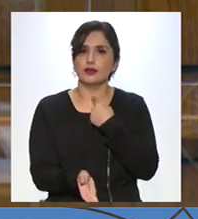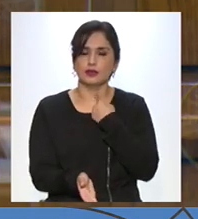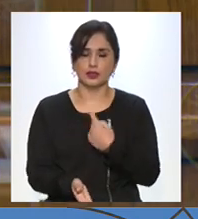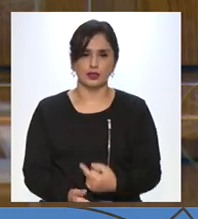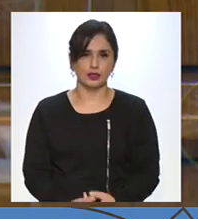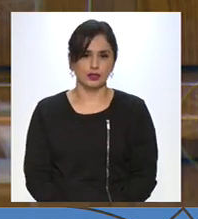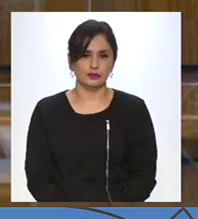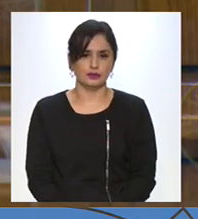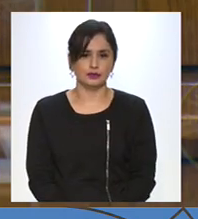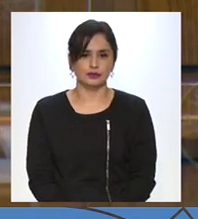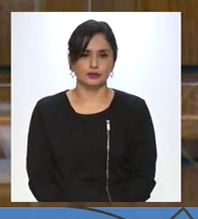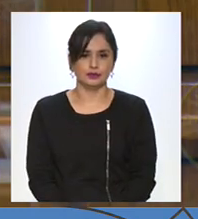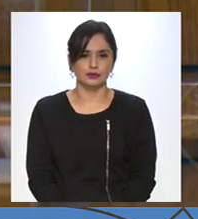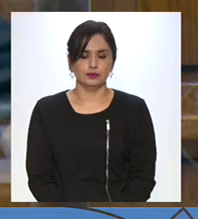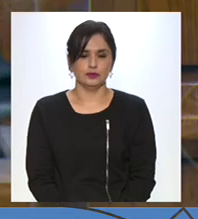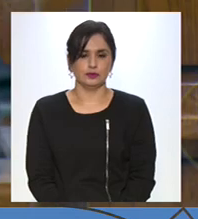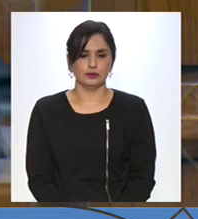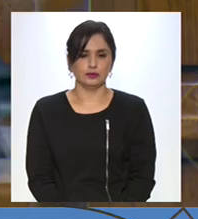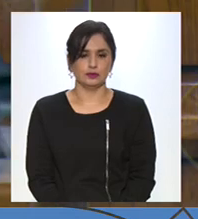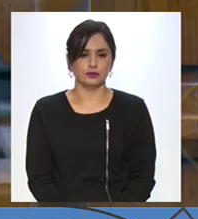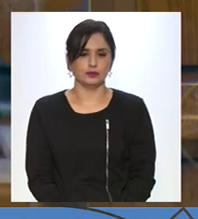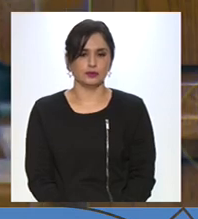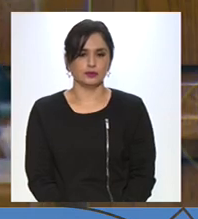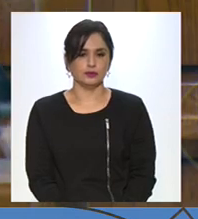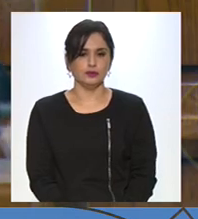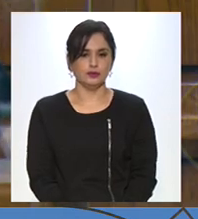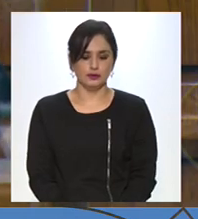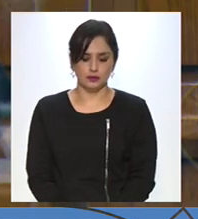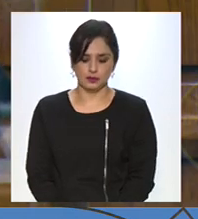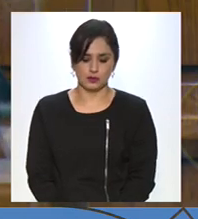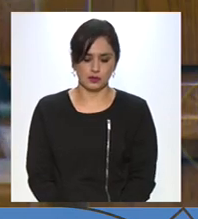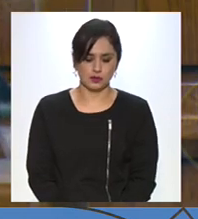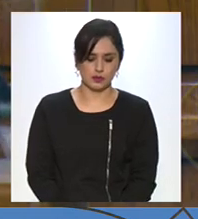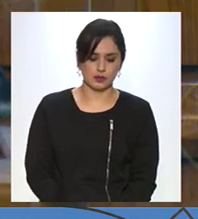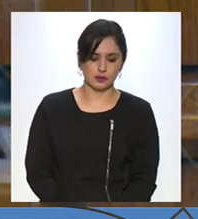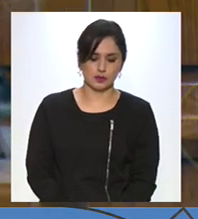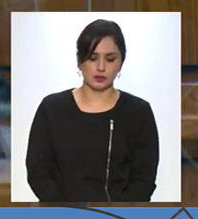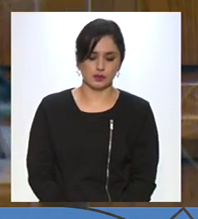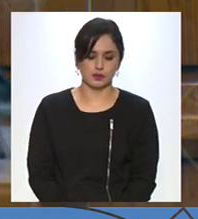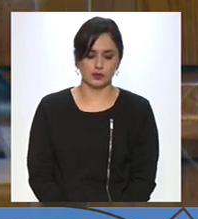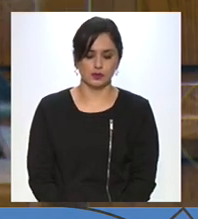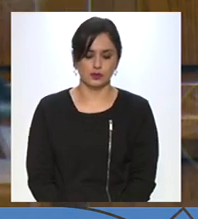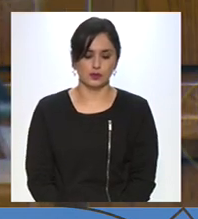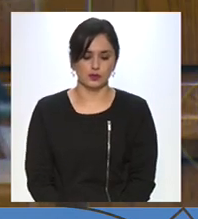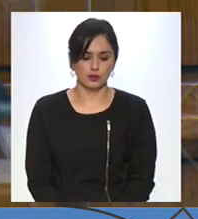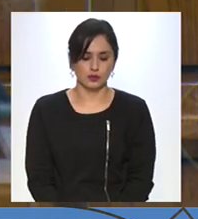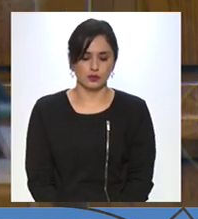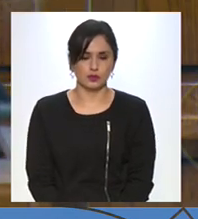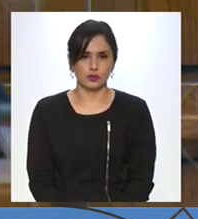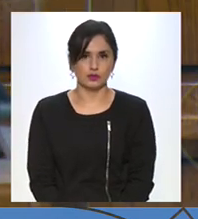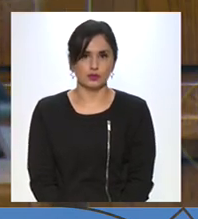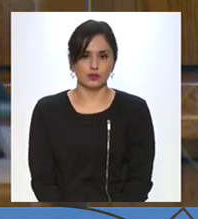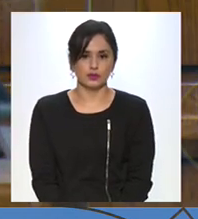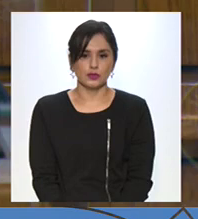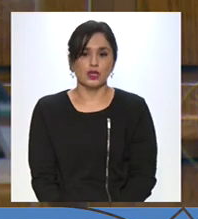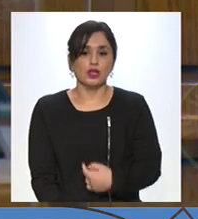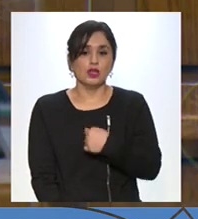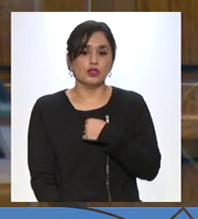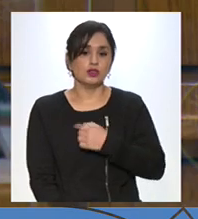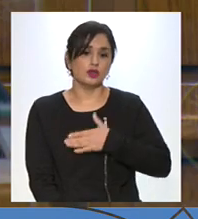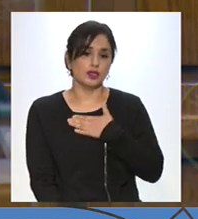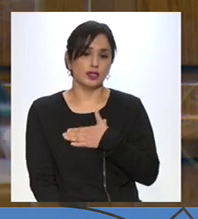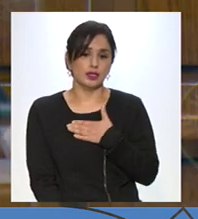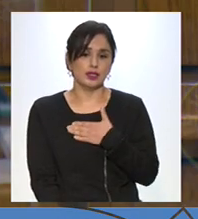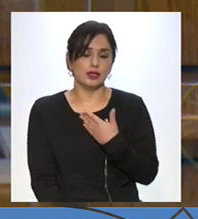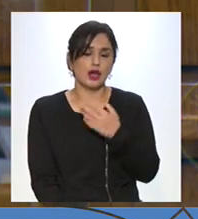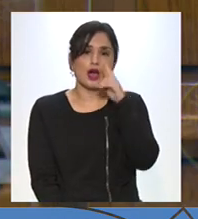de ello saldrían si es que efectivamente se llega a aprobar. Entonces yo quería, en base a esto,